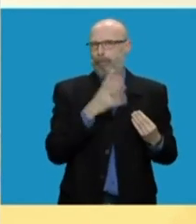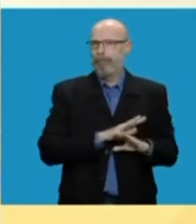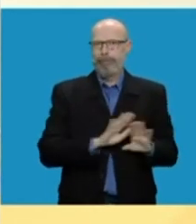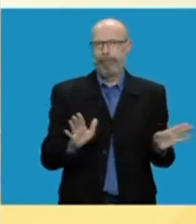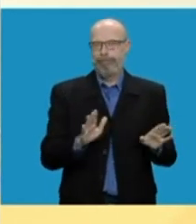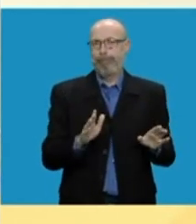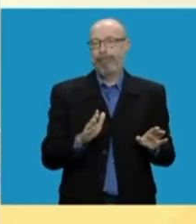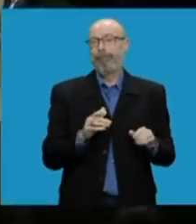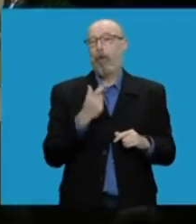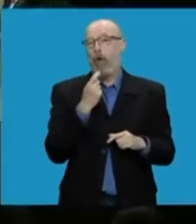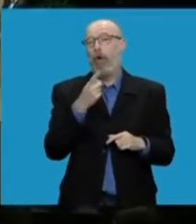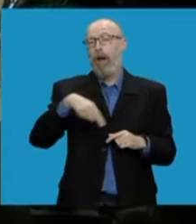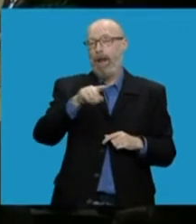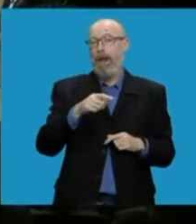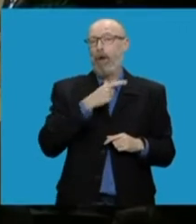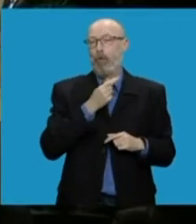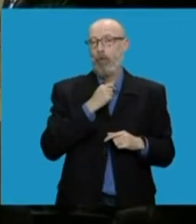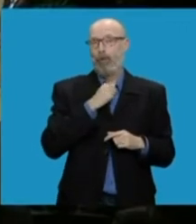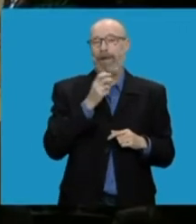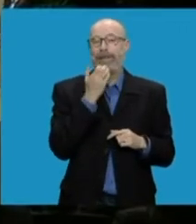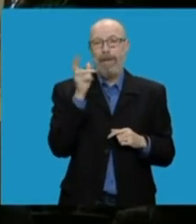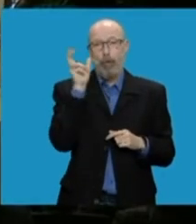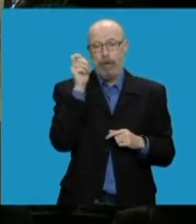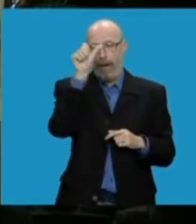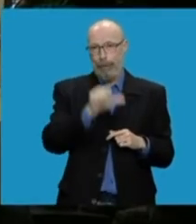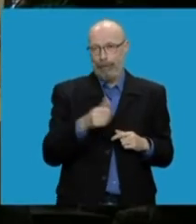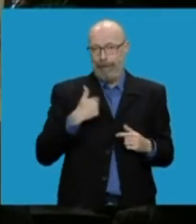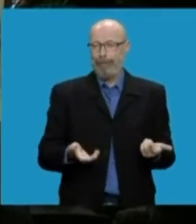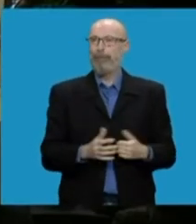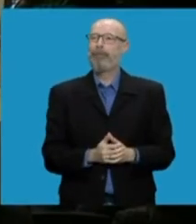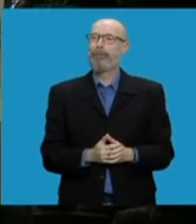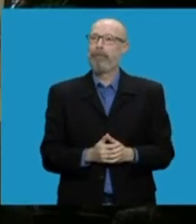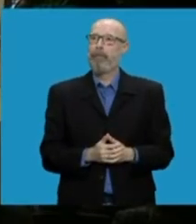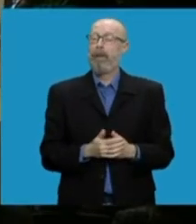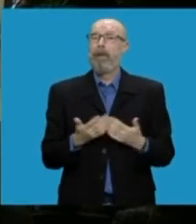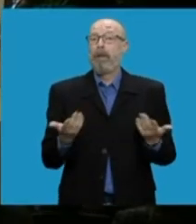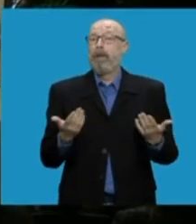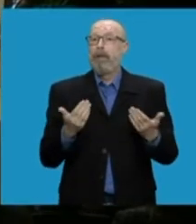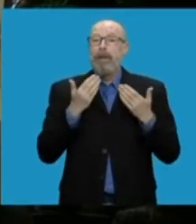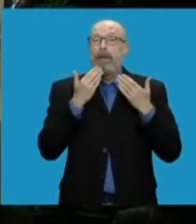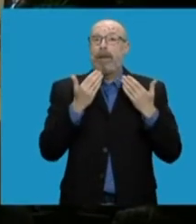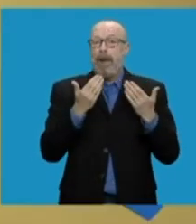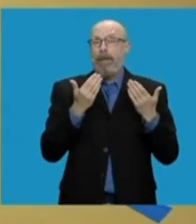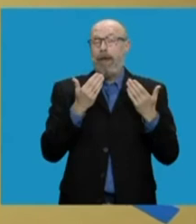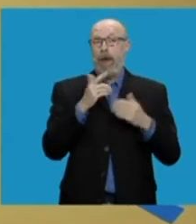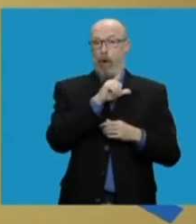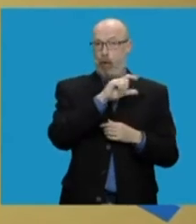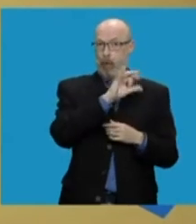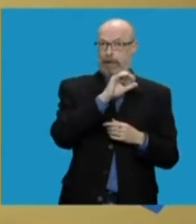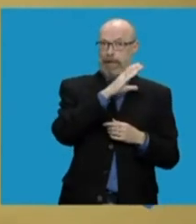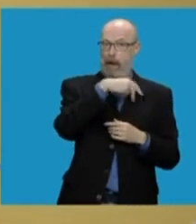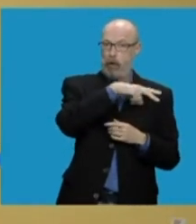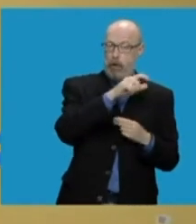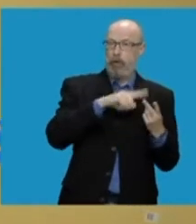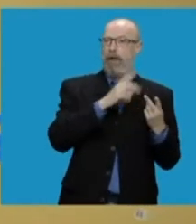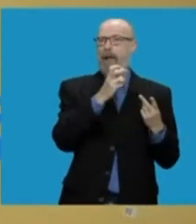haya gustado a quien lo haya escuchado. Así es que, gracias a Luis Cañón, lo repito, gracias a Ignacio